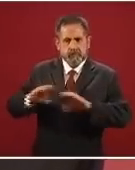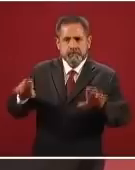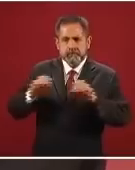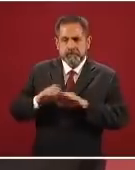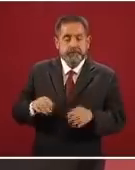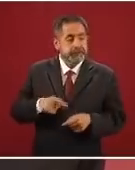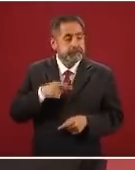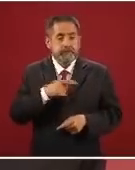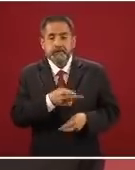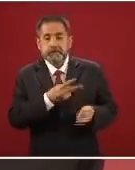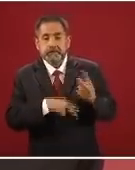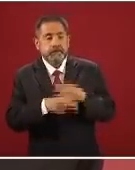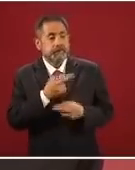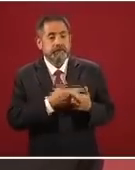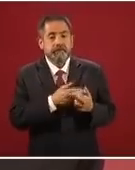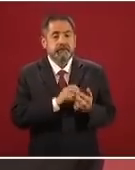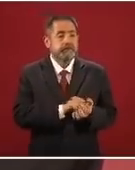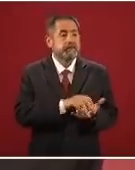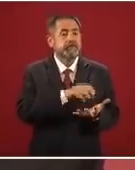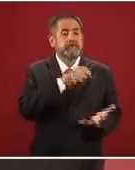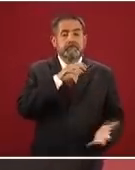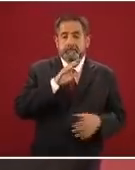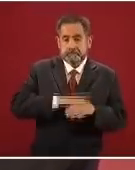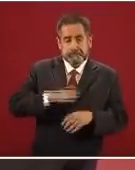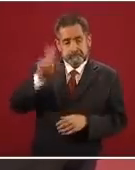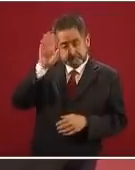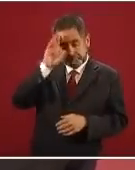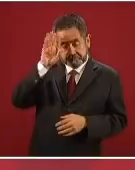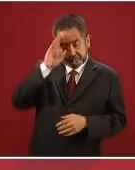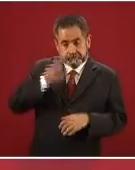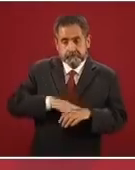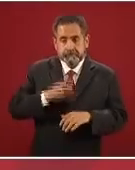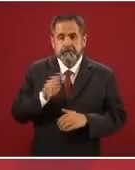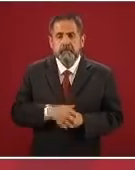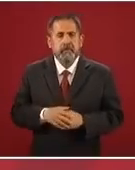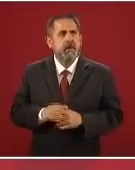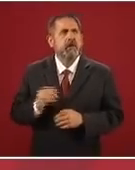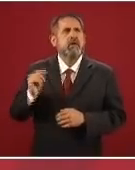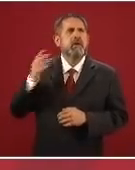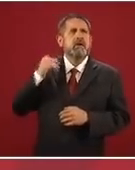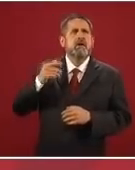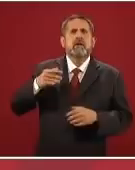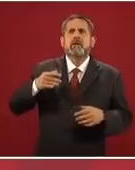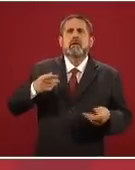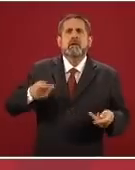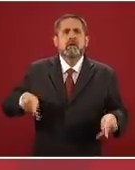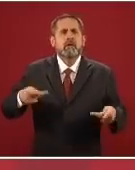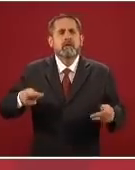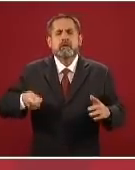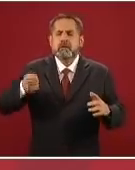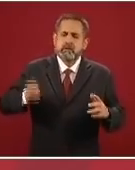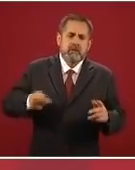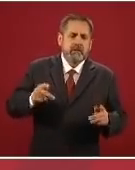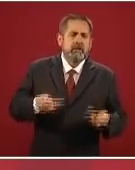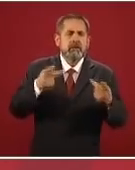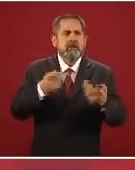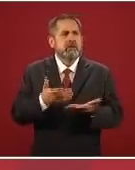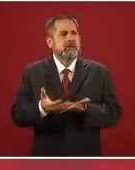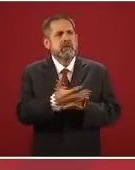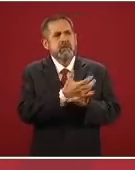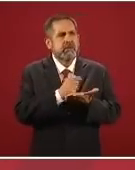va a ir creciendo. Tenemos de la última subasta,